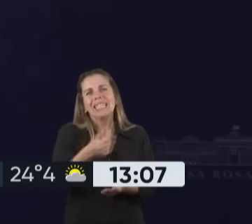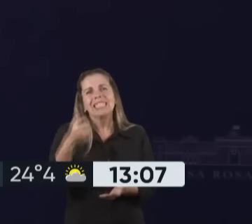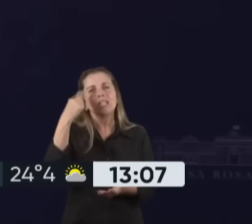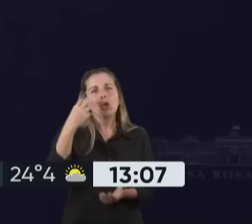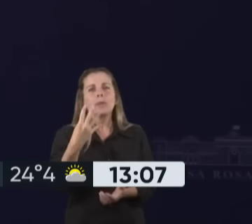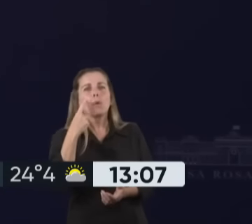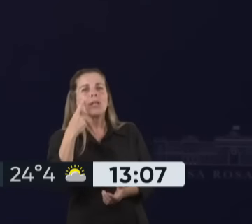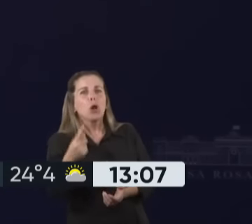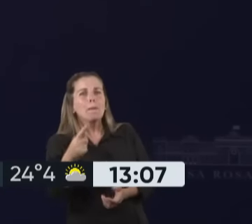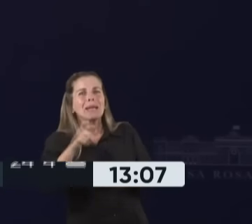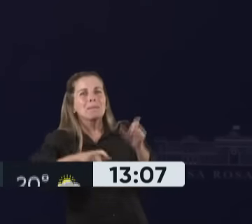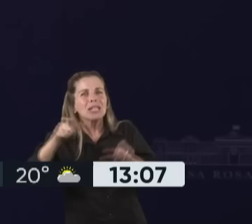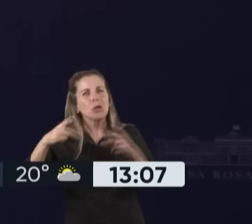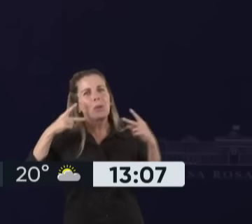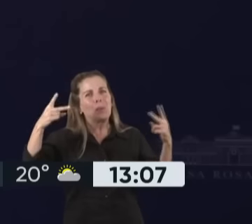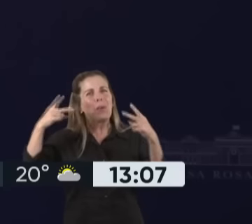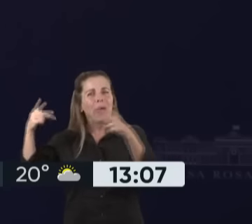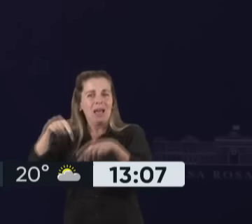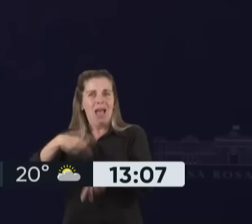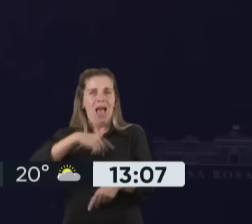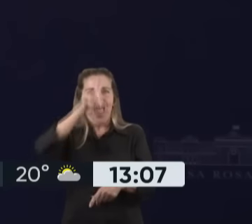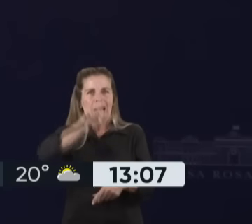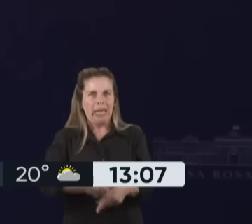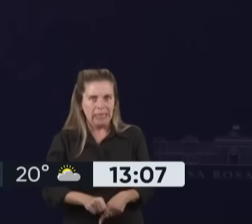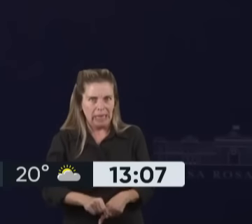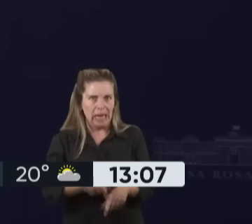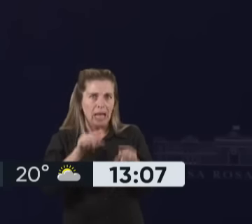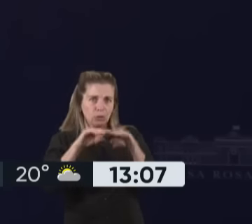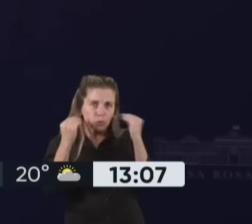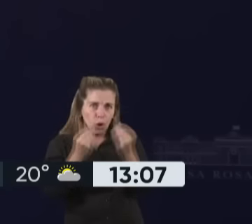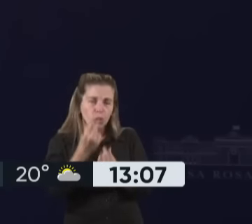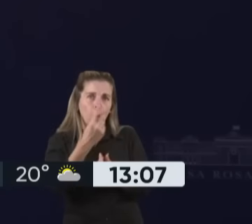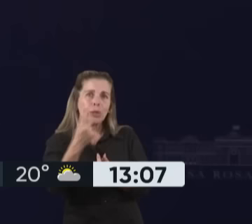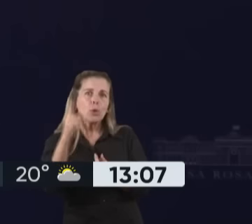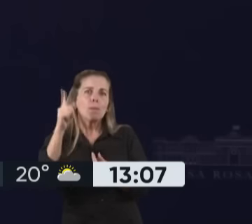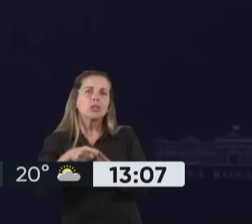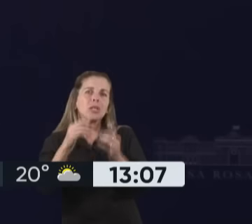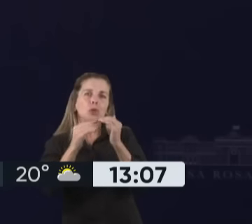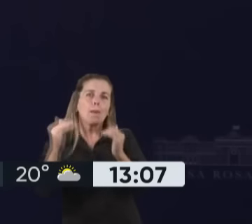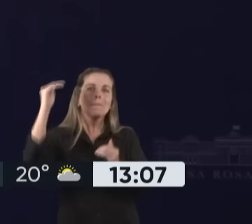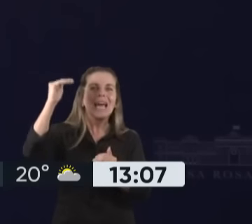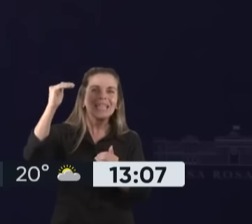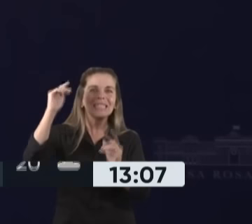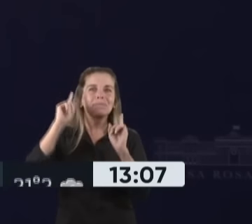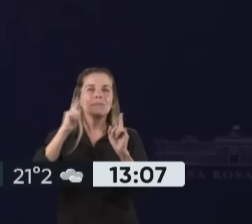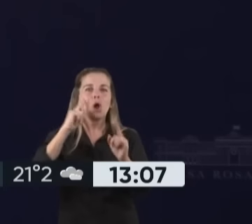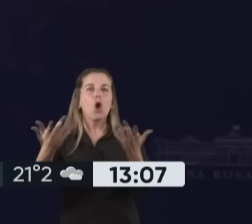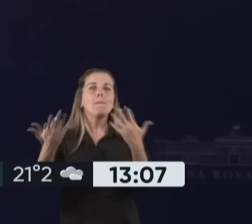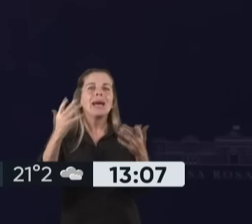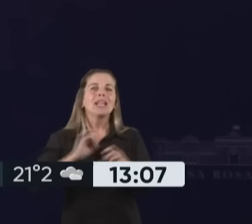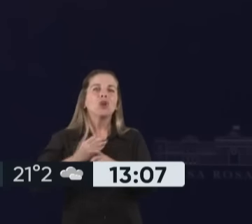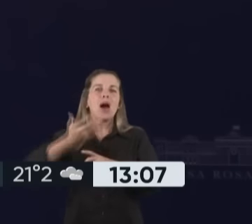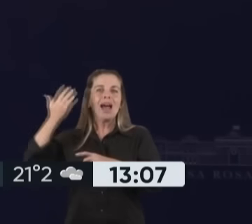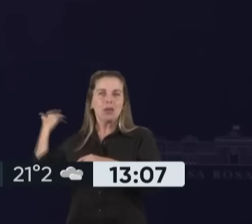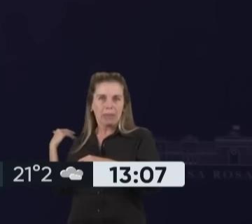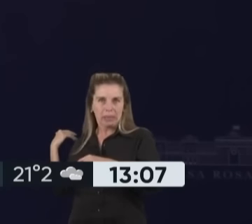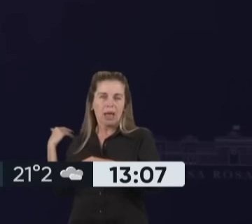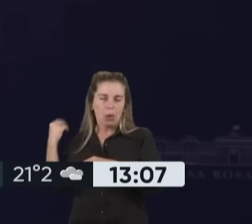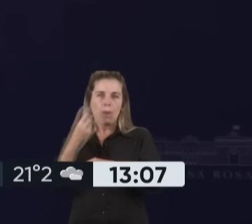1.694.000 turistas que viajaron por Argentina, cifra que implica un 21% más que en el mismo fin de semana largo del año pasado, del